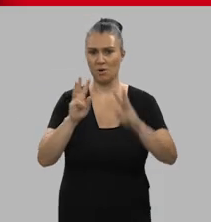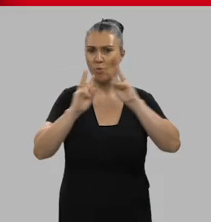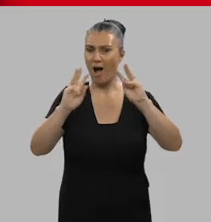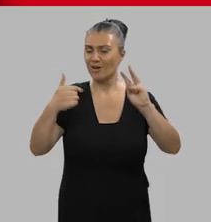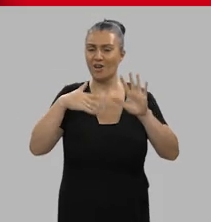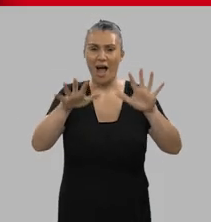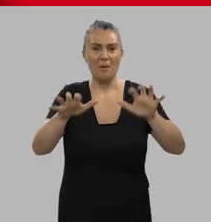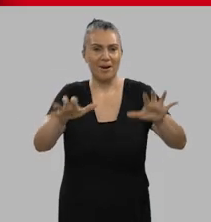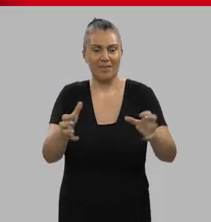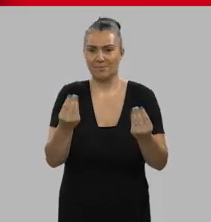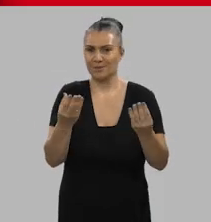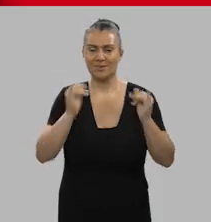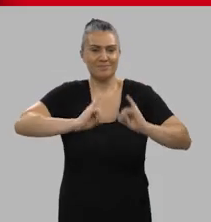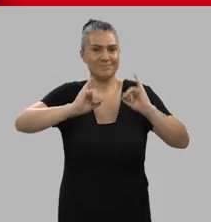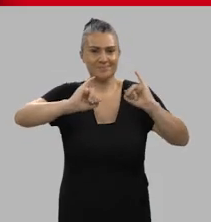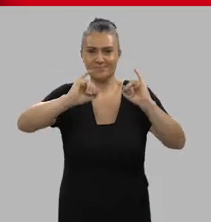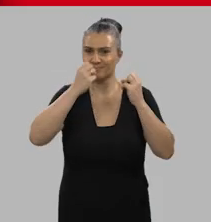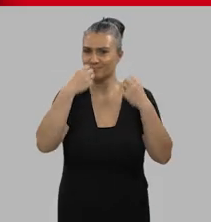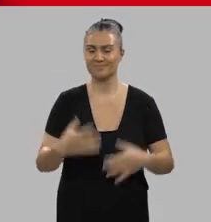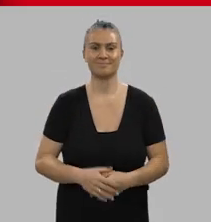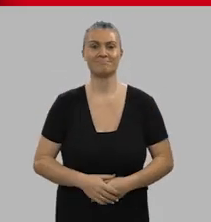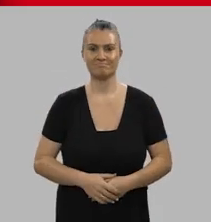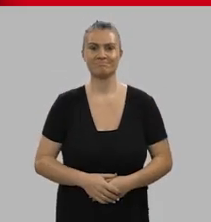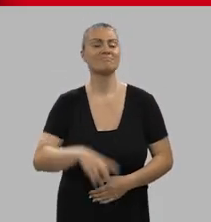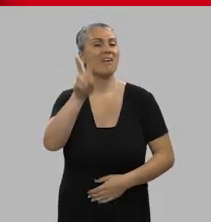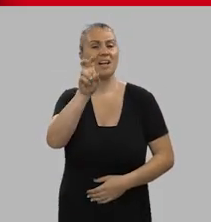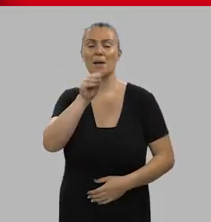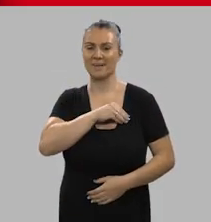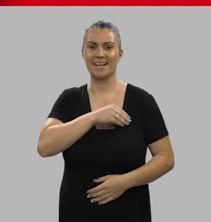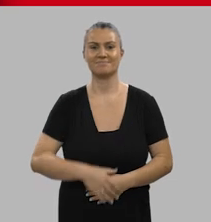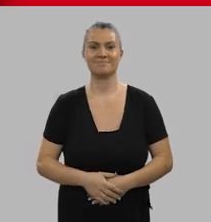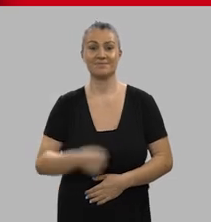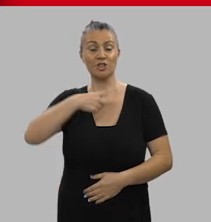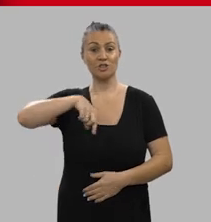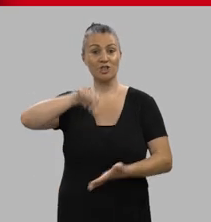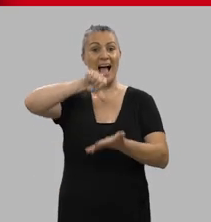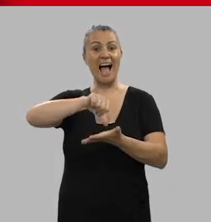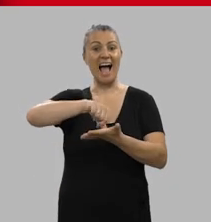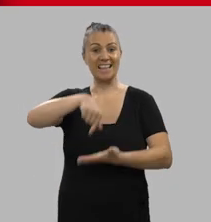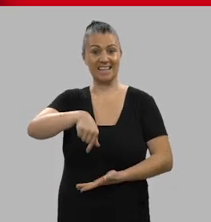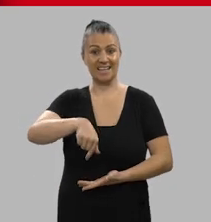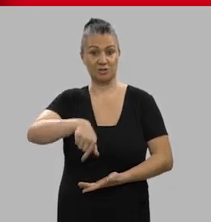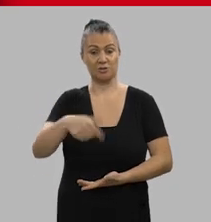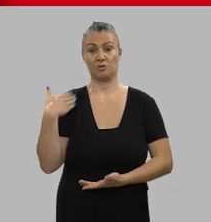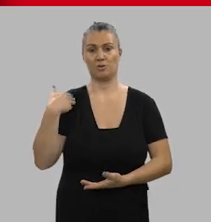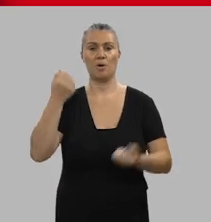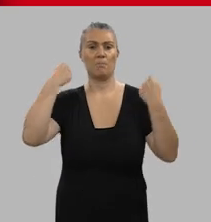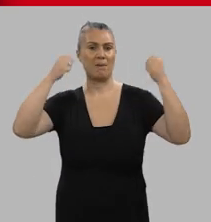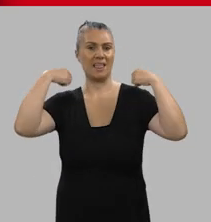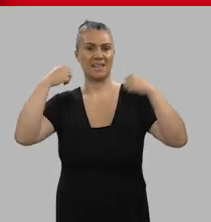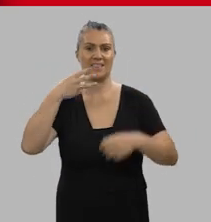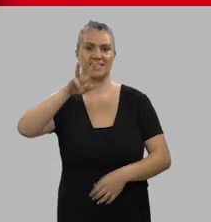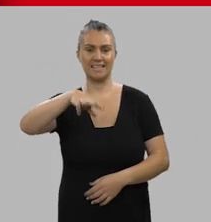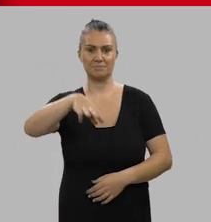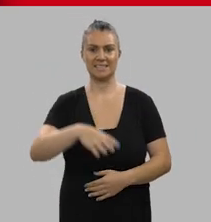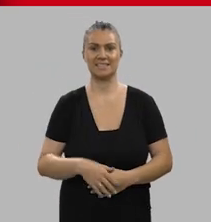he aprendido un montón, me he divertido un montón. Sí, ha valido mucho la pena. Estamos en Atenas, desde donde he realizado mis